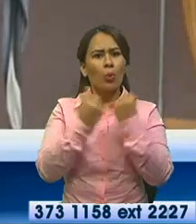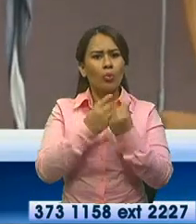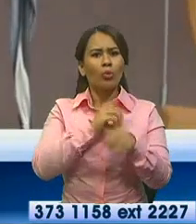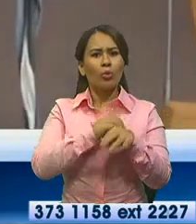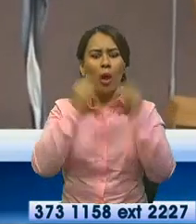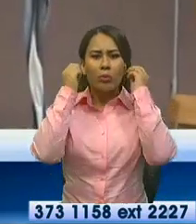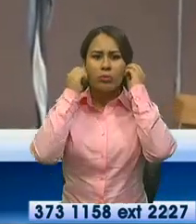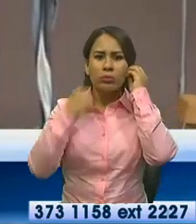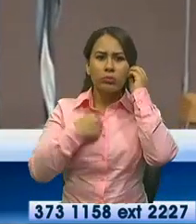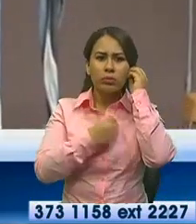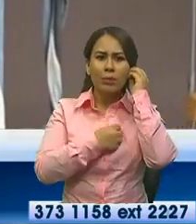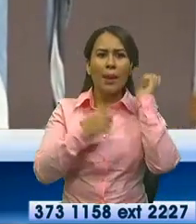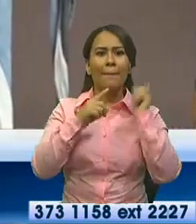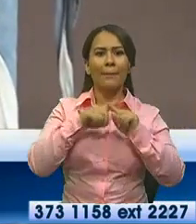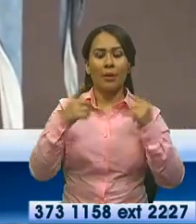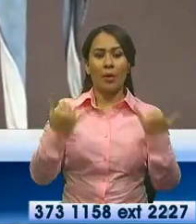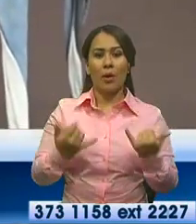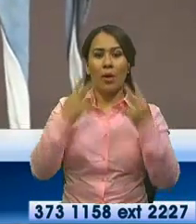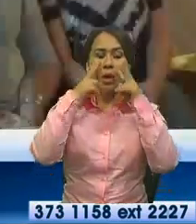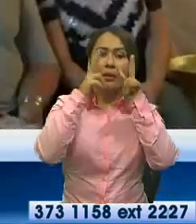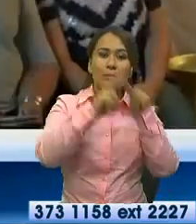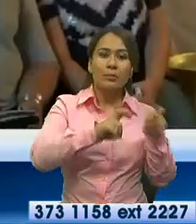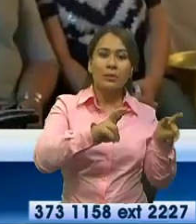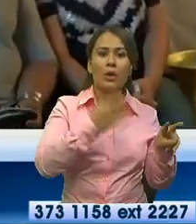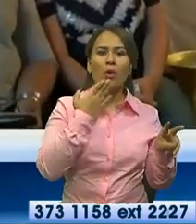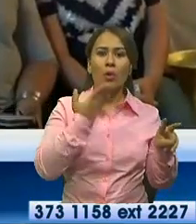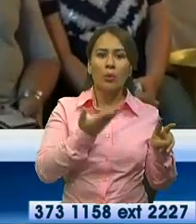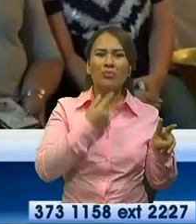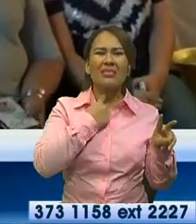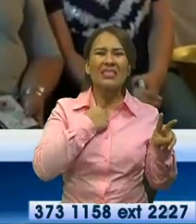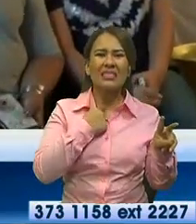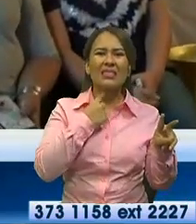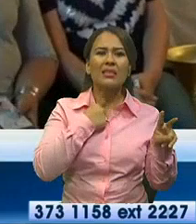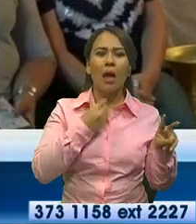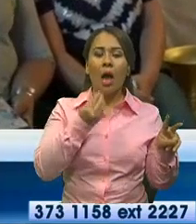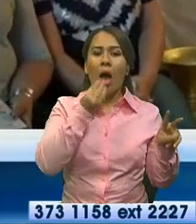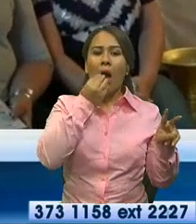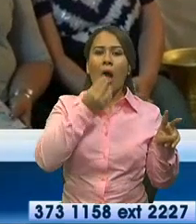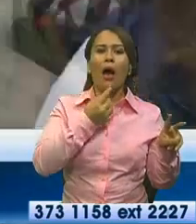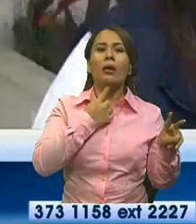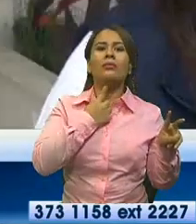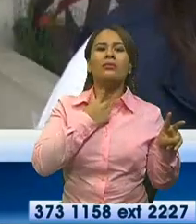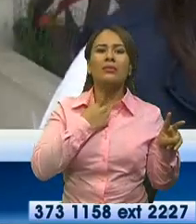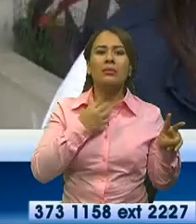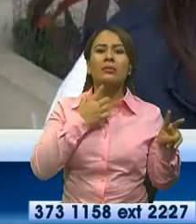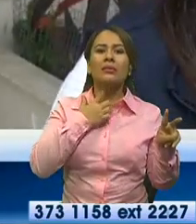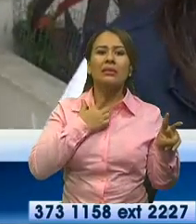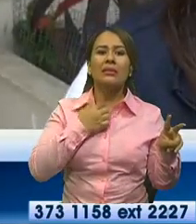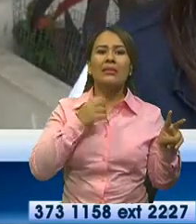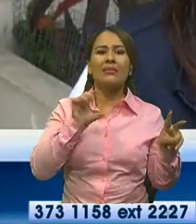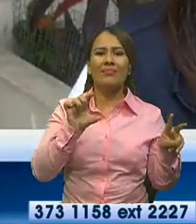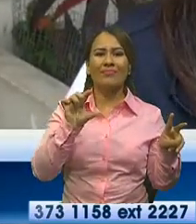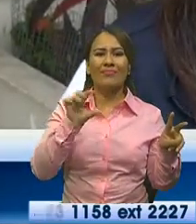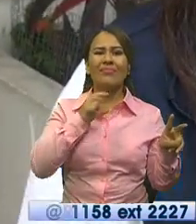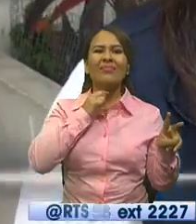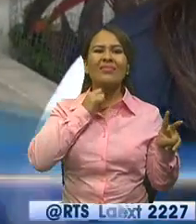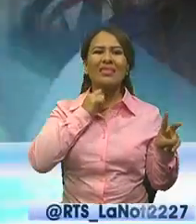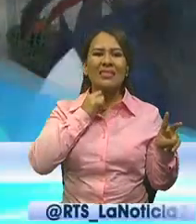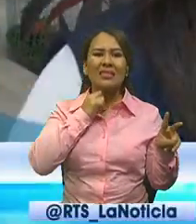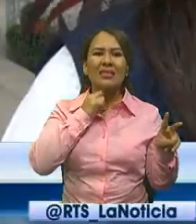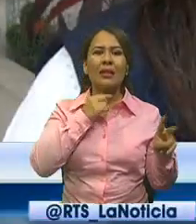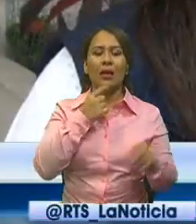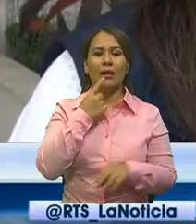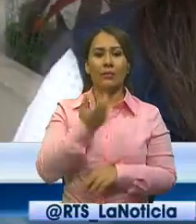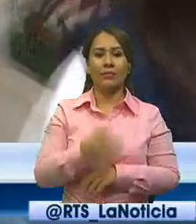auxilios. Sin embargo, el caso está siendo investigado para esclarecer lo sucedido esa madrugada. El niño se atragantó, me